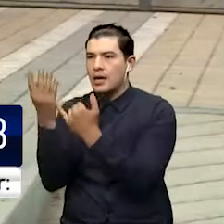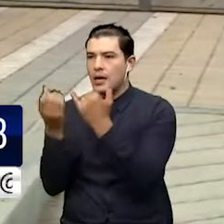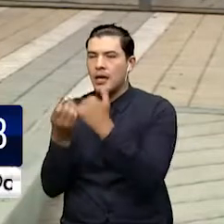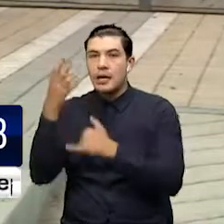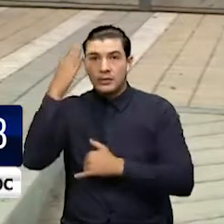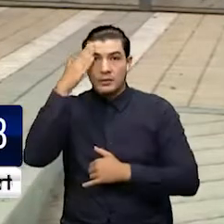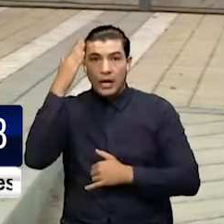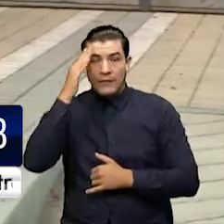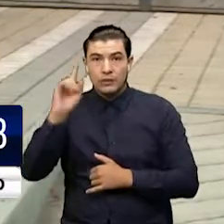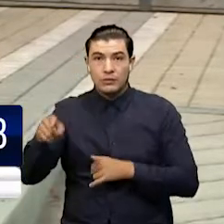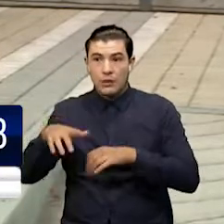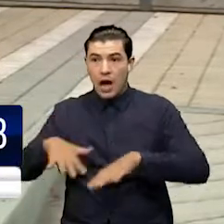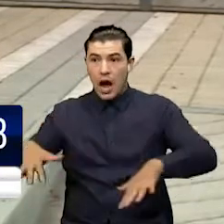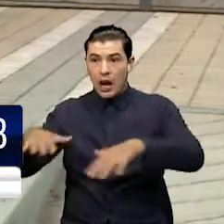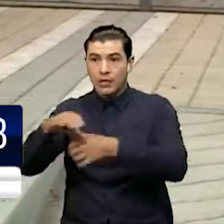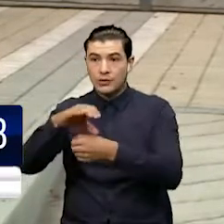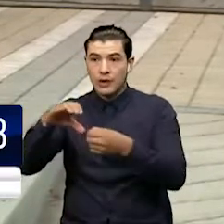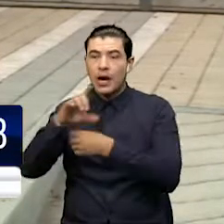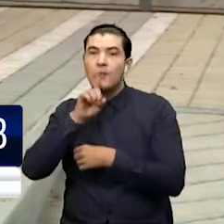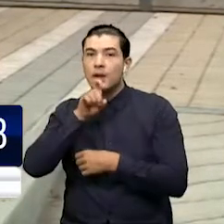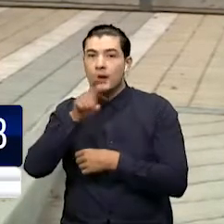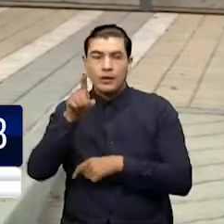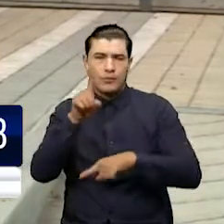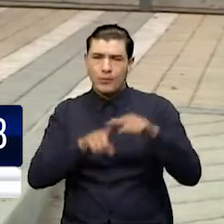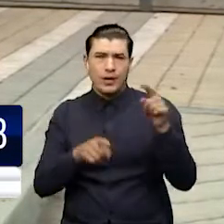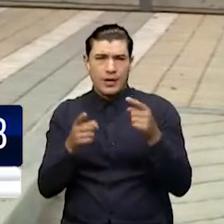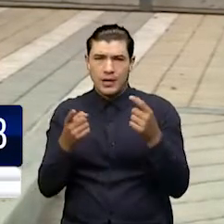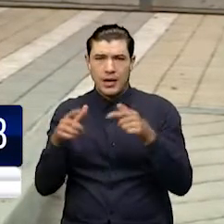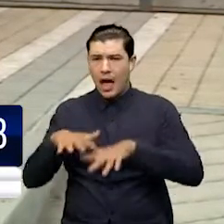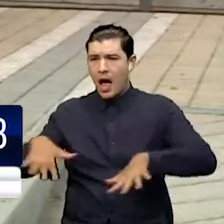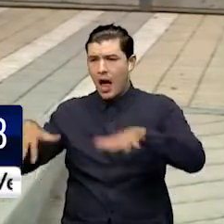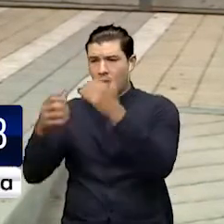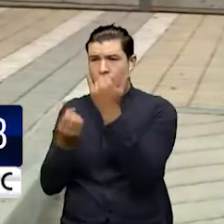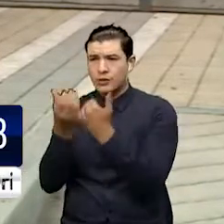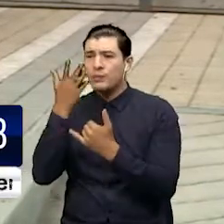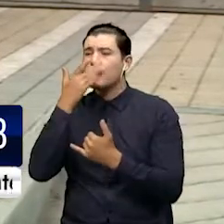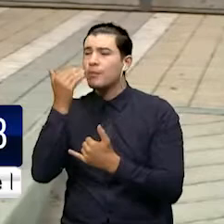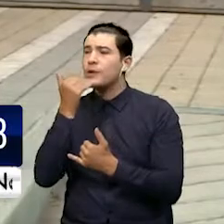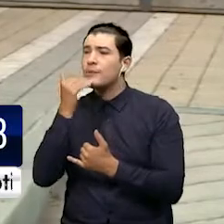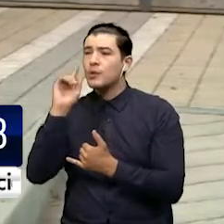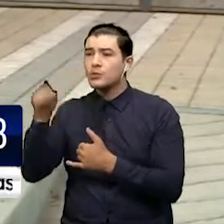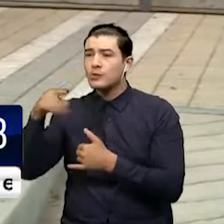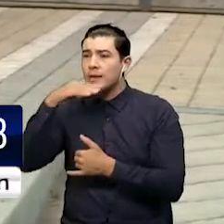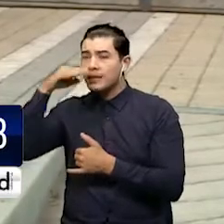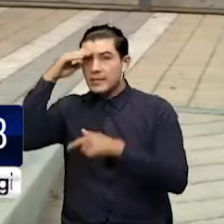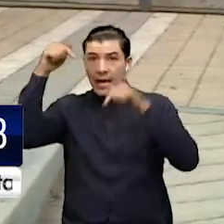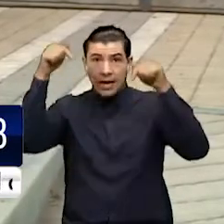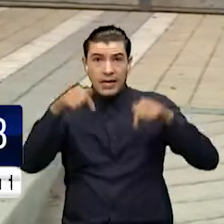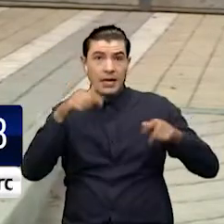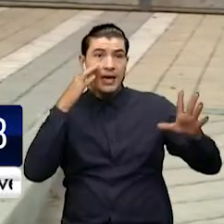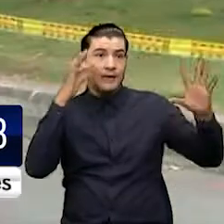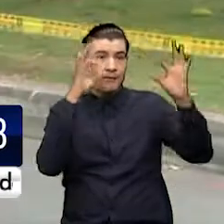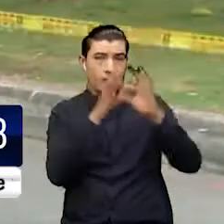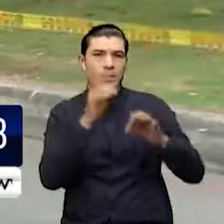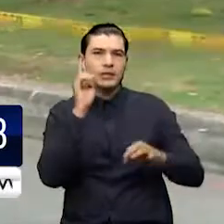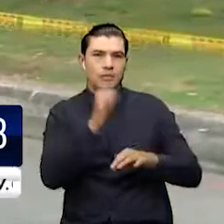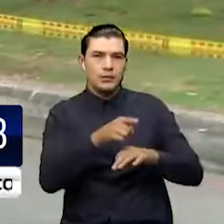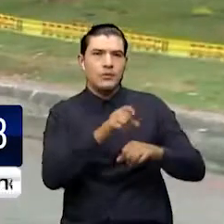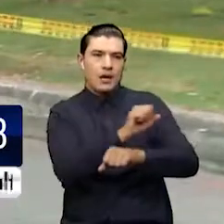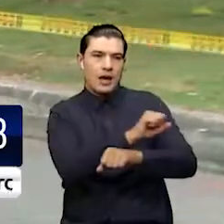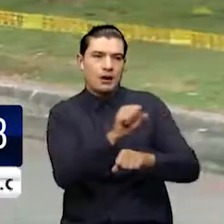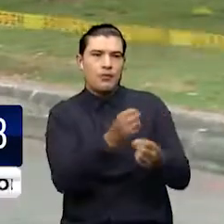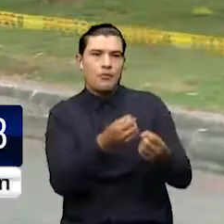metropolitana de bucaramanga no podemos compararnos como un sector industrial como lo tiene medellín aquí ahora está más enfocado hacia el parque automotor